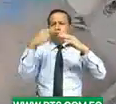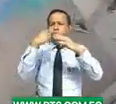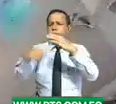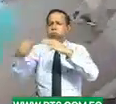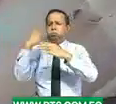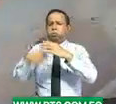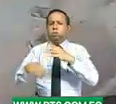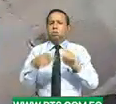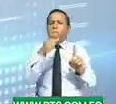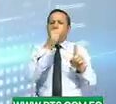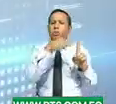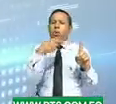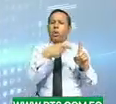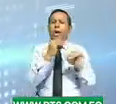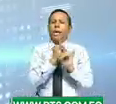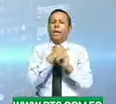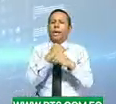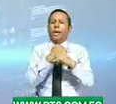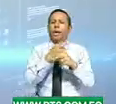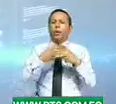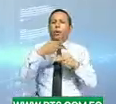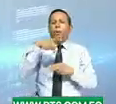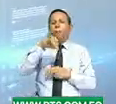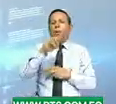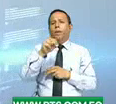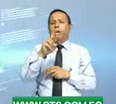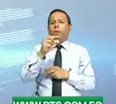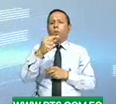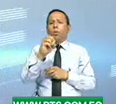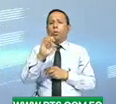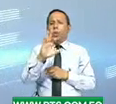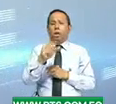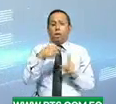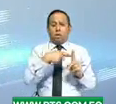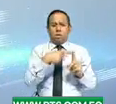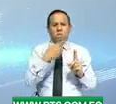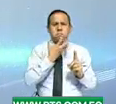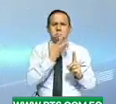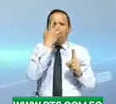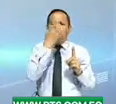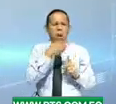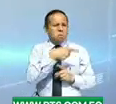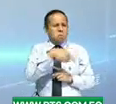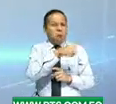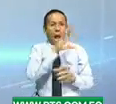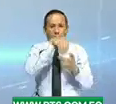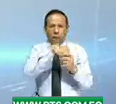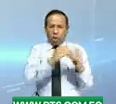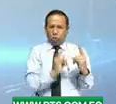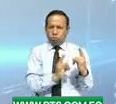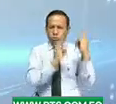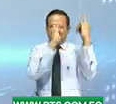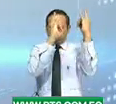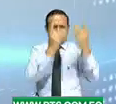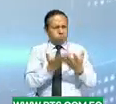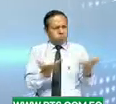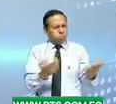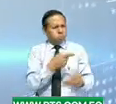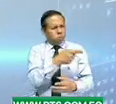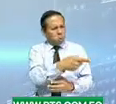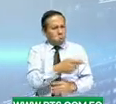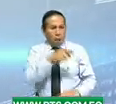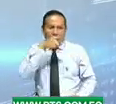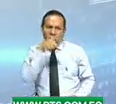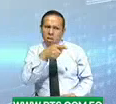GAD de Salinas, ingeniero César Pinargote, amenazando de muerte a unas personas dentro de un condominio. Te amenazo de muerte a ti y